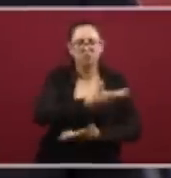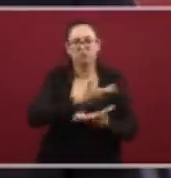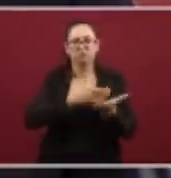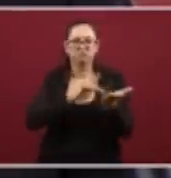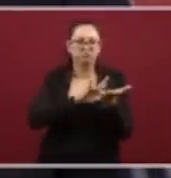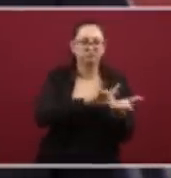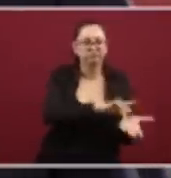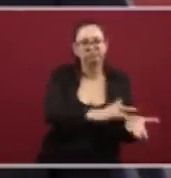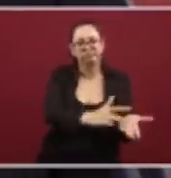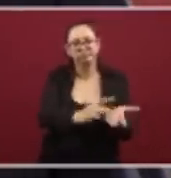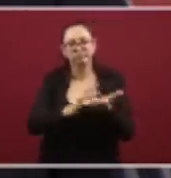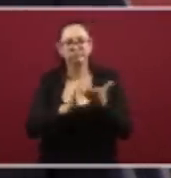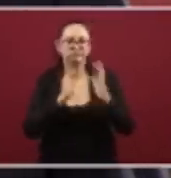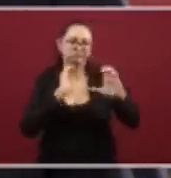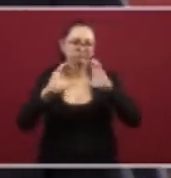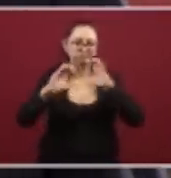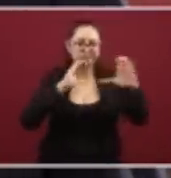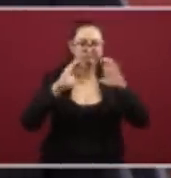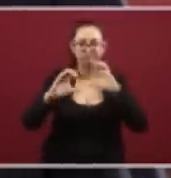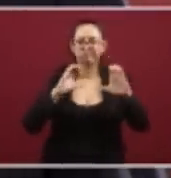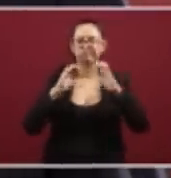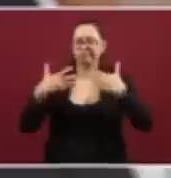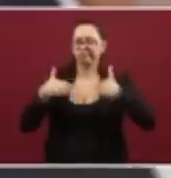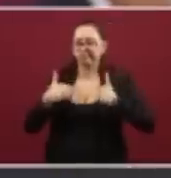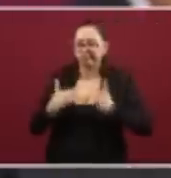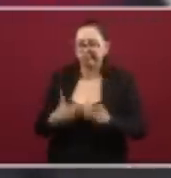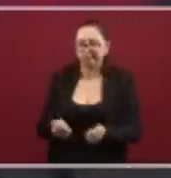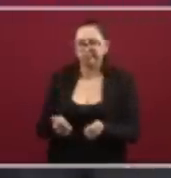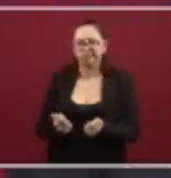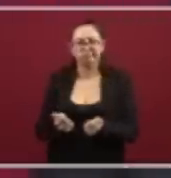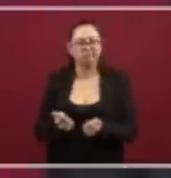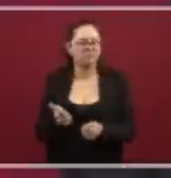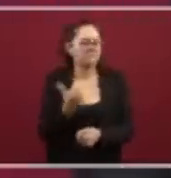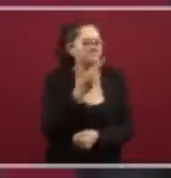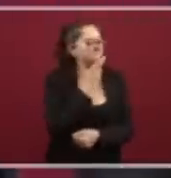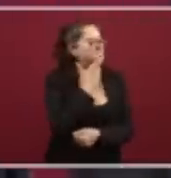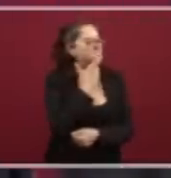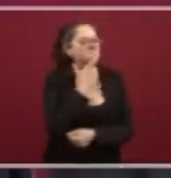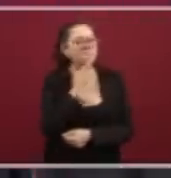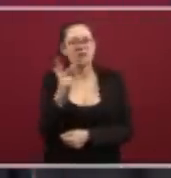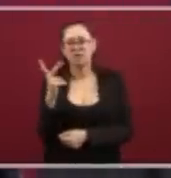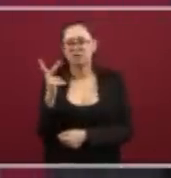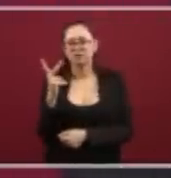que haya comunicación que hay entendimiento y lo mejor